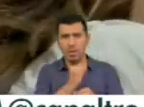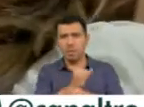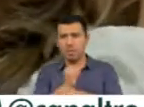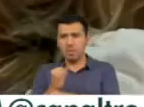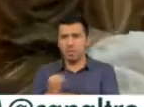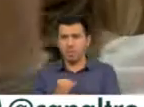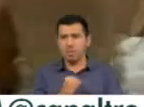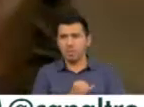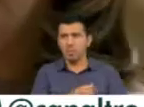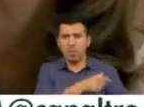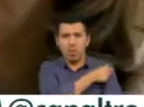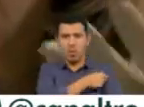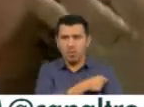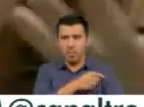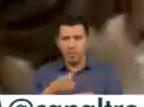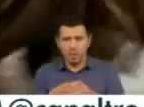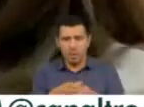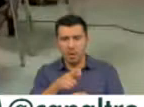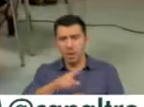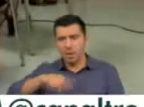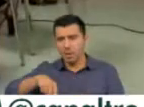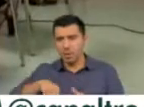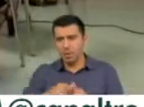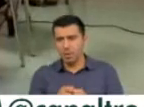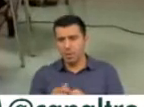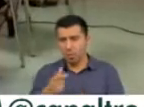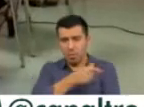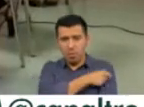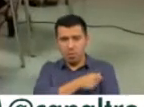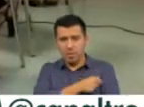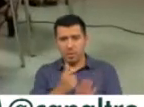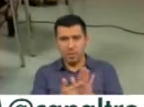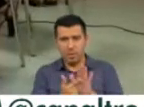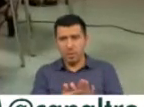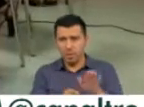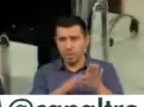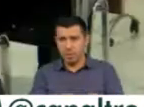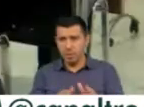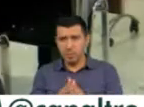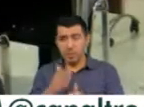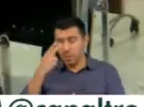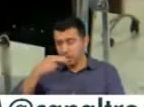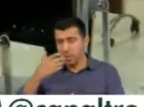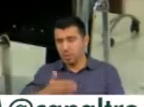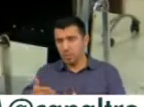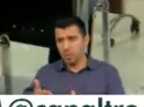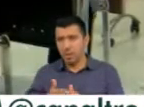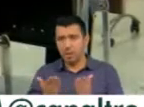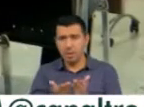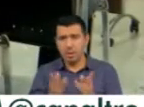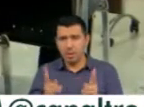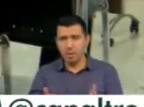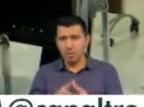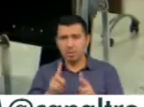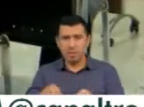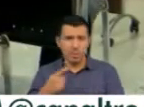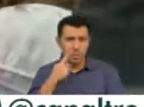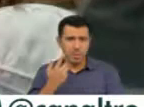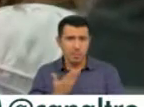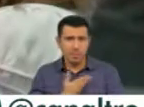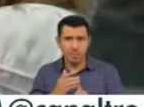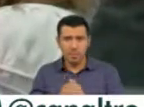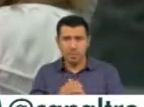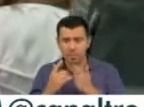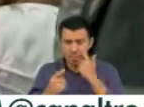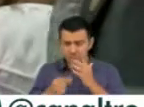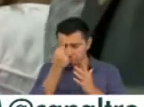comité de convivencia escolar representación de los estudiantes Padre de familia y docentes que deben verificar si el colegio está cumpliendo con las